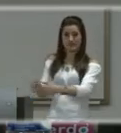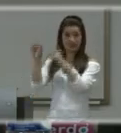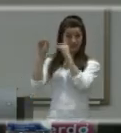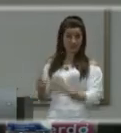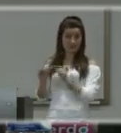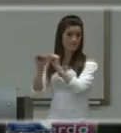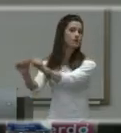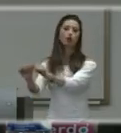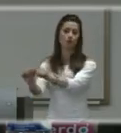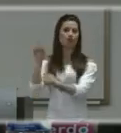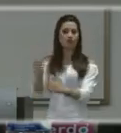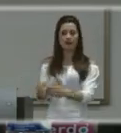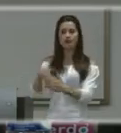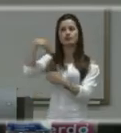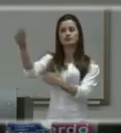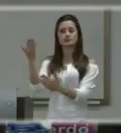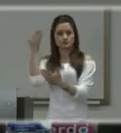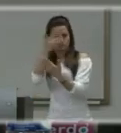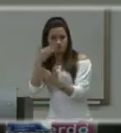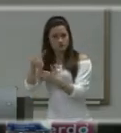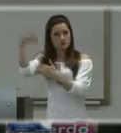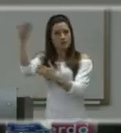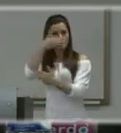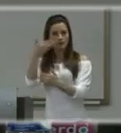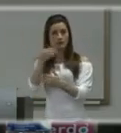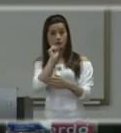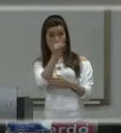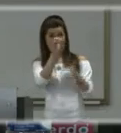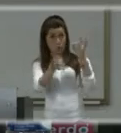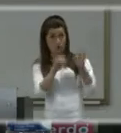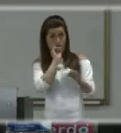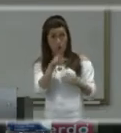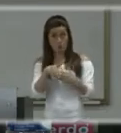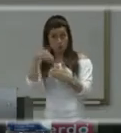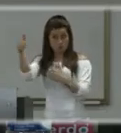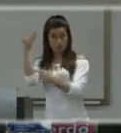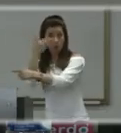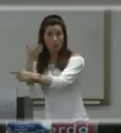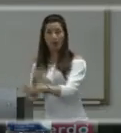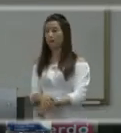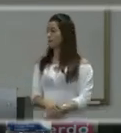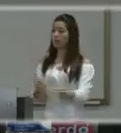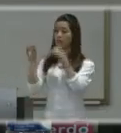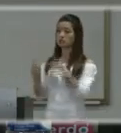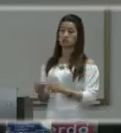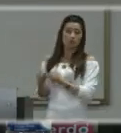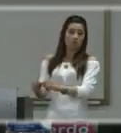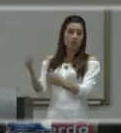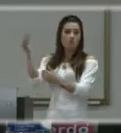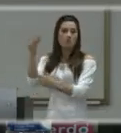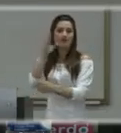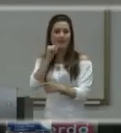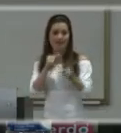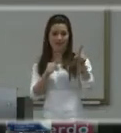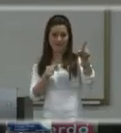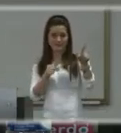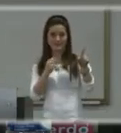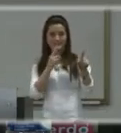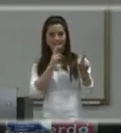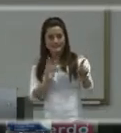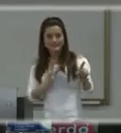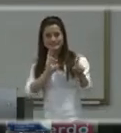la ley, precisamente, la Ley 1306. De manera que es muy difícil y ninguno de estos funcionarios